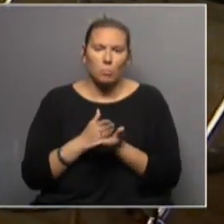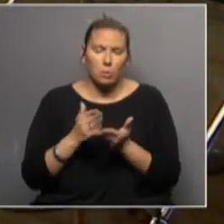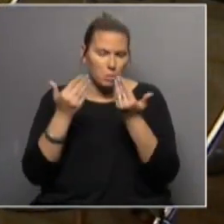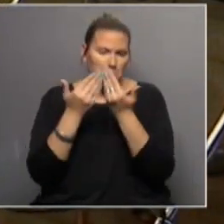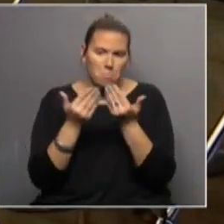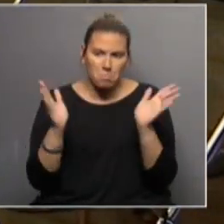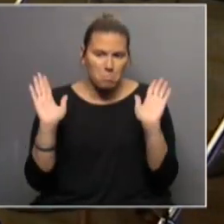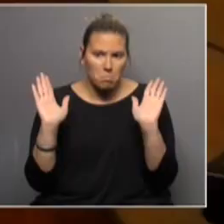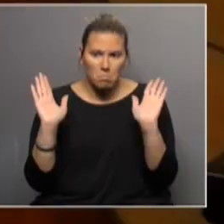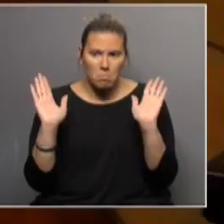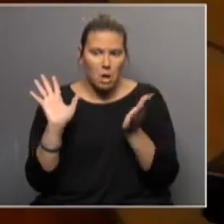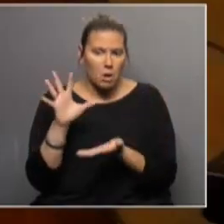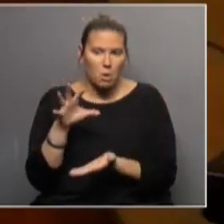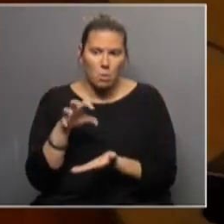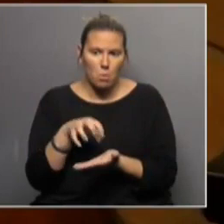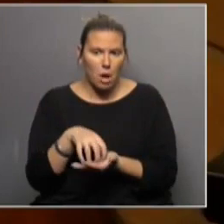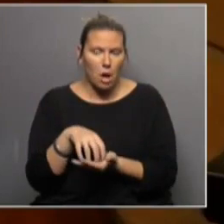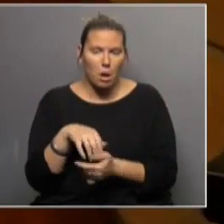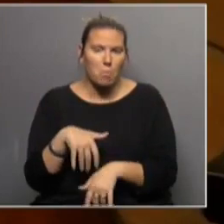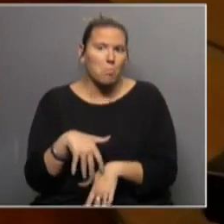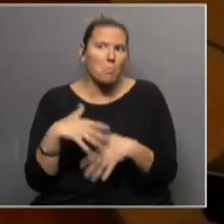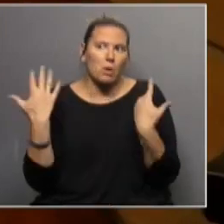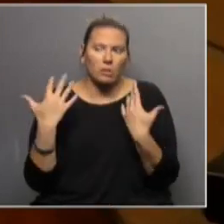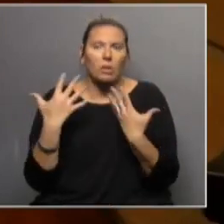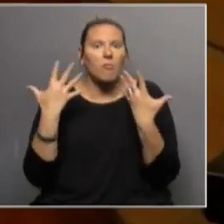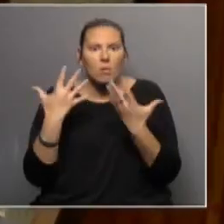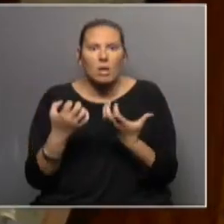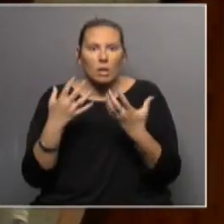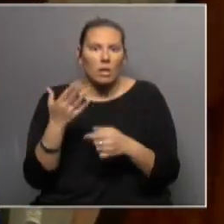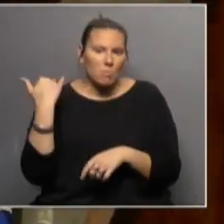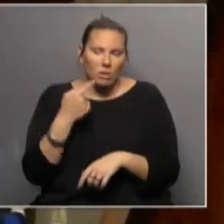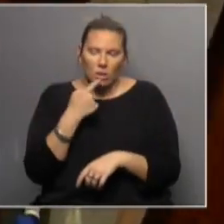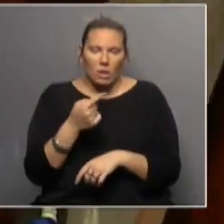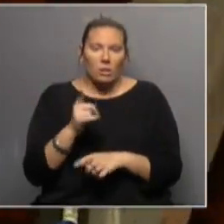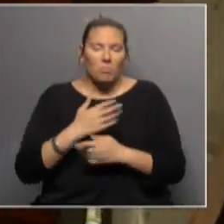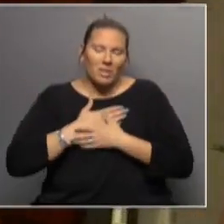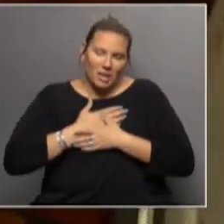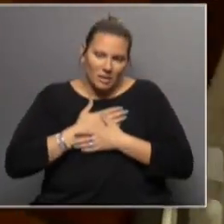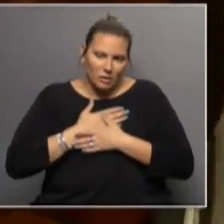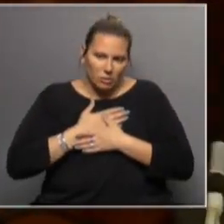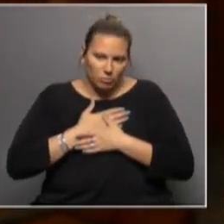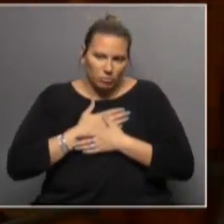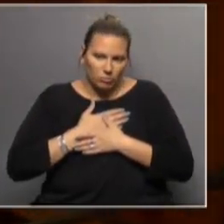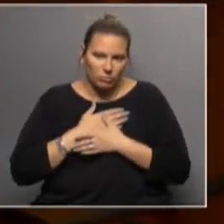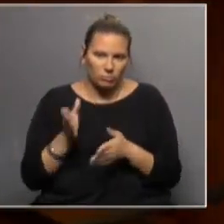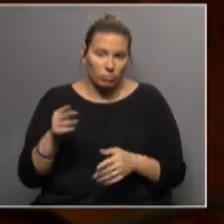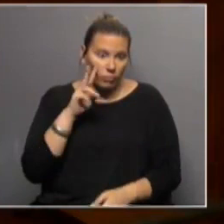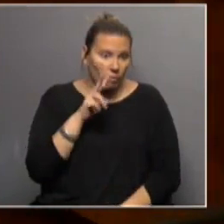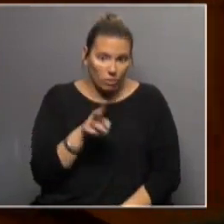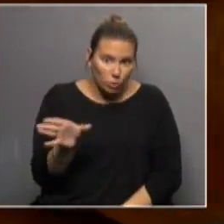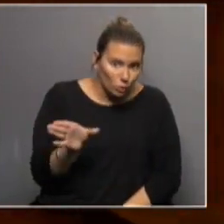disposición el lugar para todas esas cosas que nombramos. Y el cariño que tiene también, porque todo esto que estamos viendo